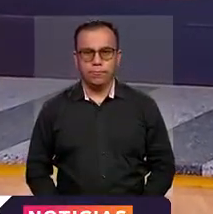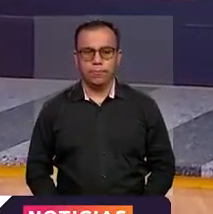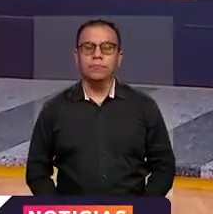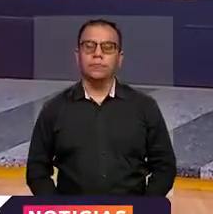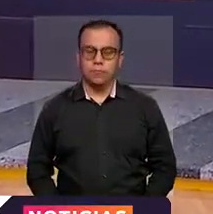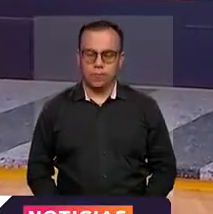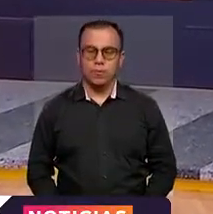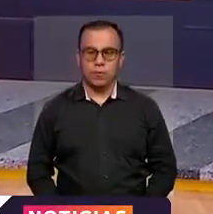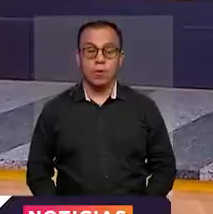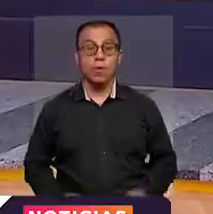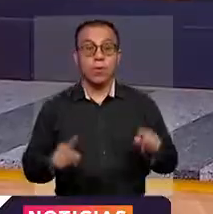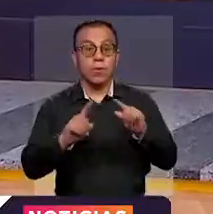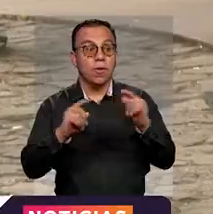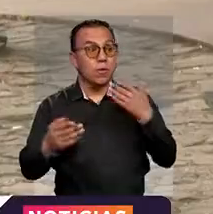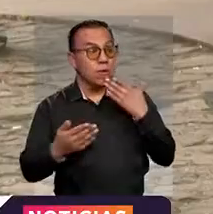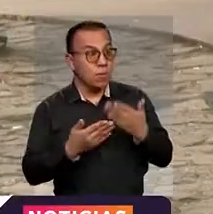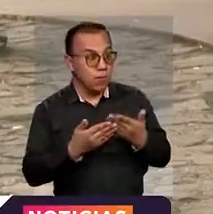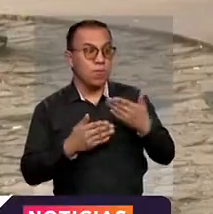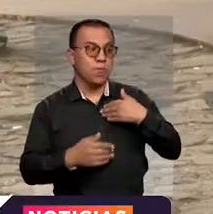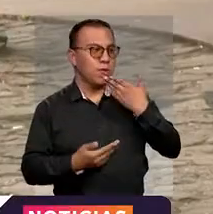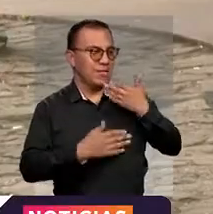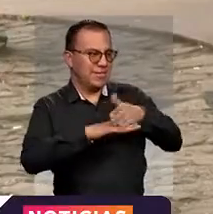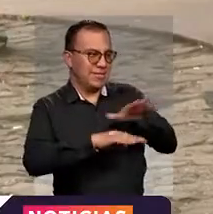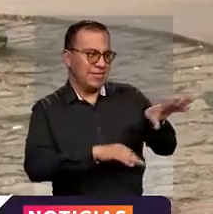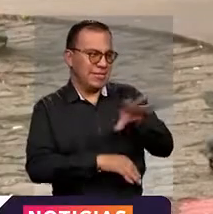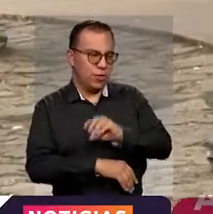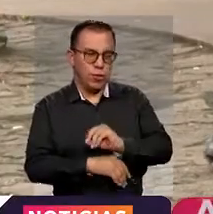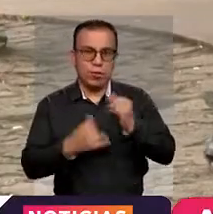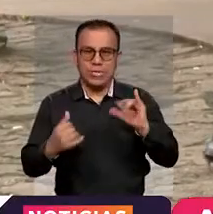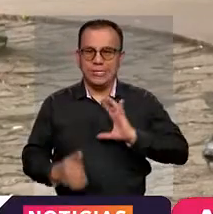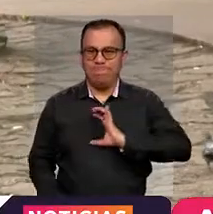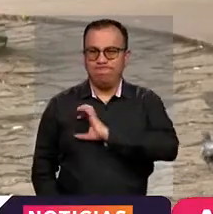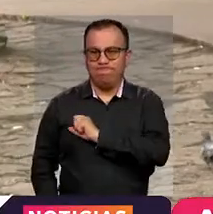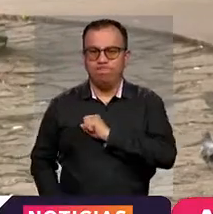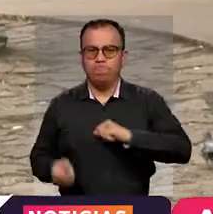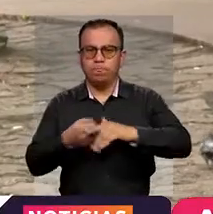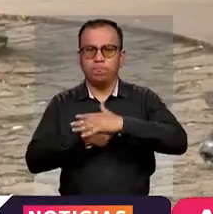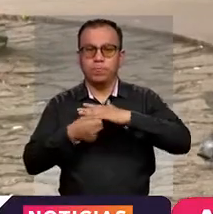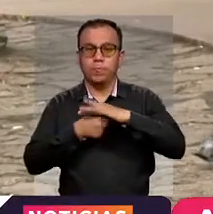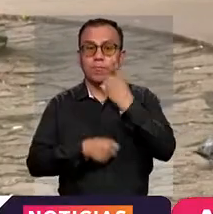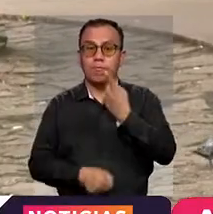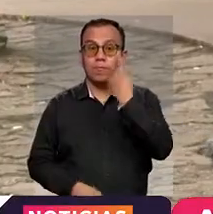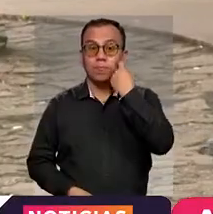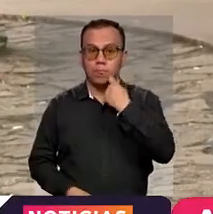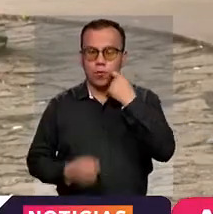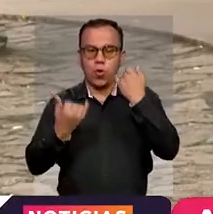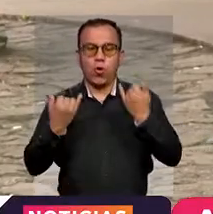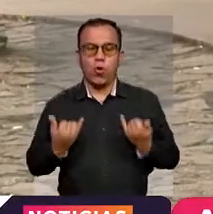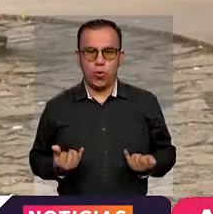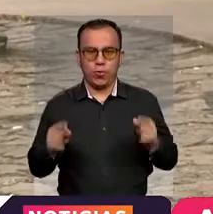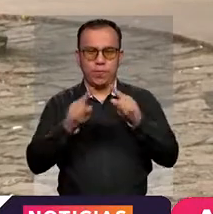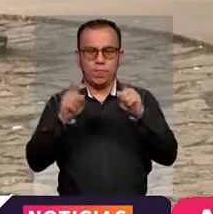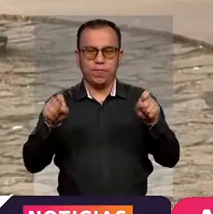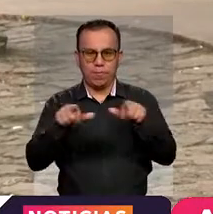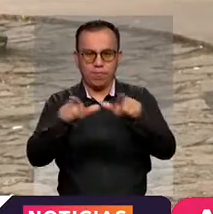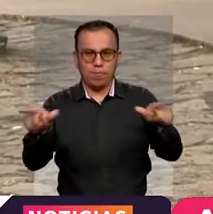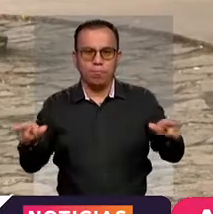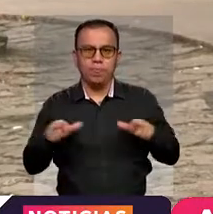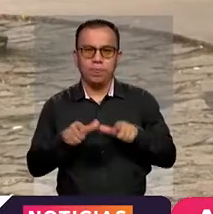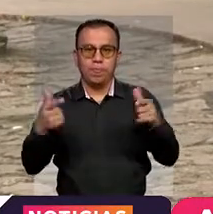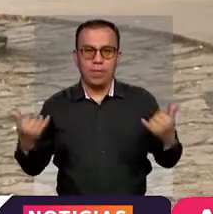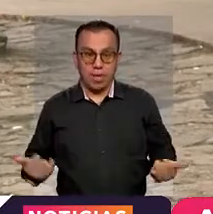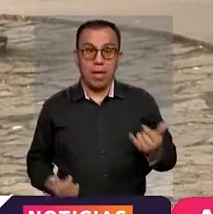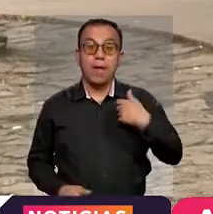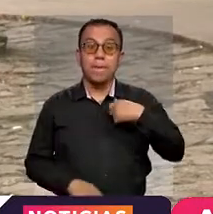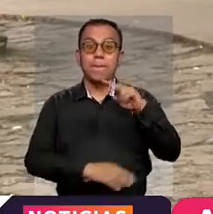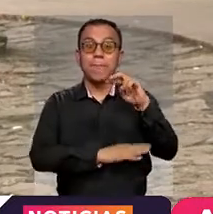Hola Juan, buen día para usted y para todos los televidentes. Así es, este lamentable hecho se presentó el día de ayer y hoy. Hasta este punto de la ciudad llegó la personería